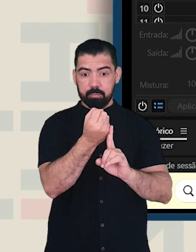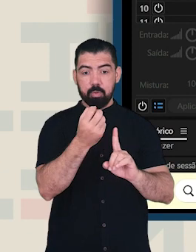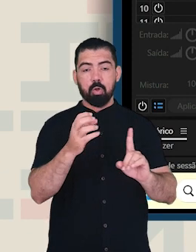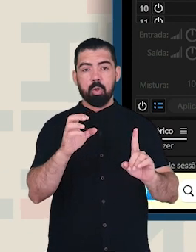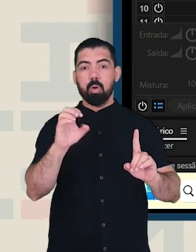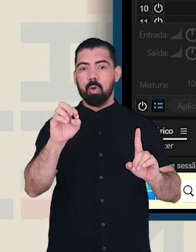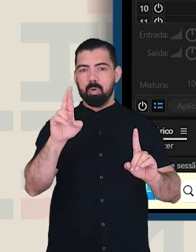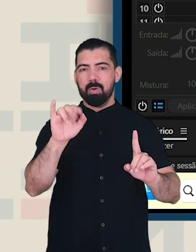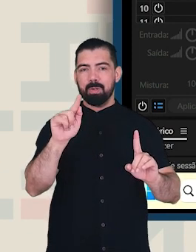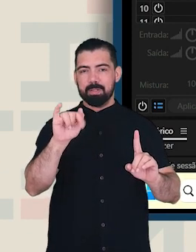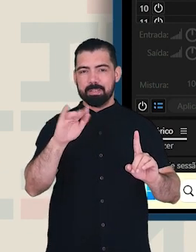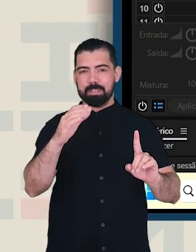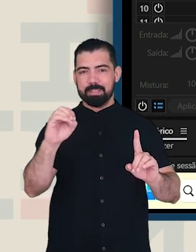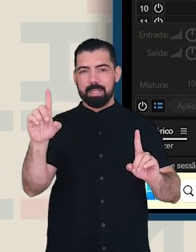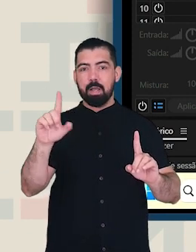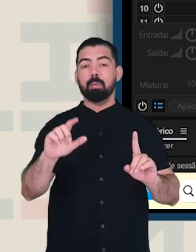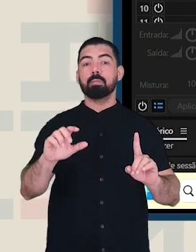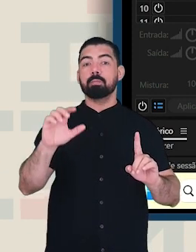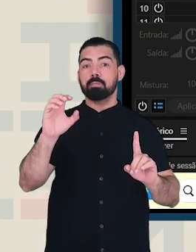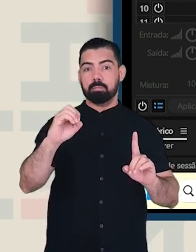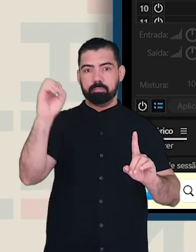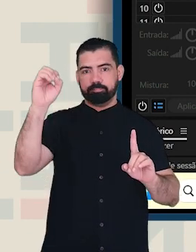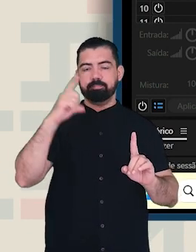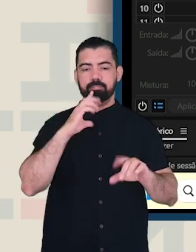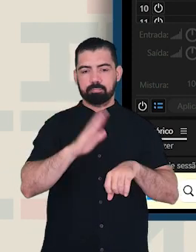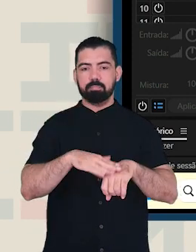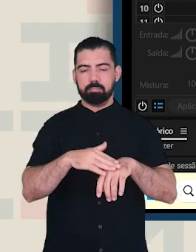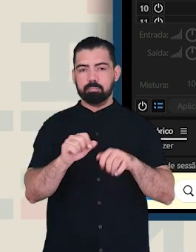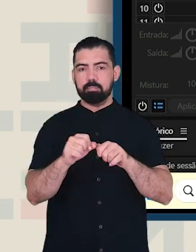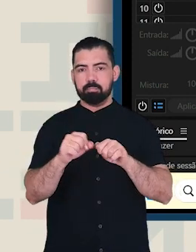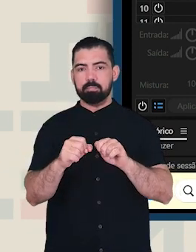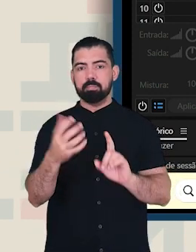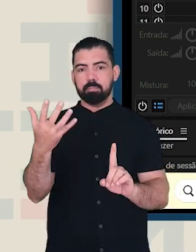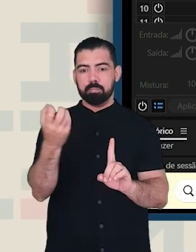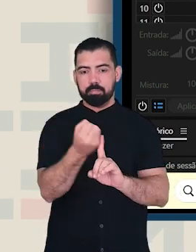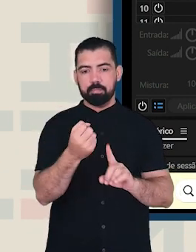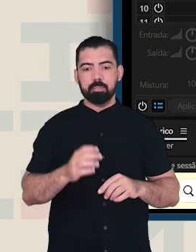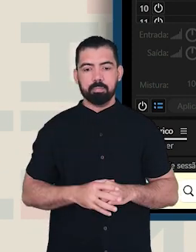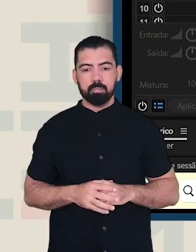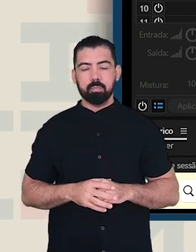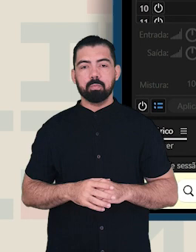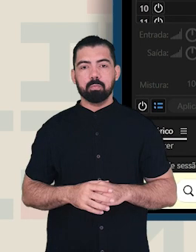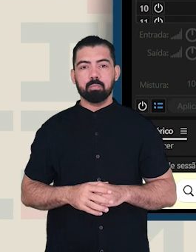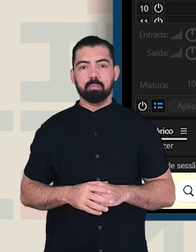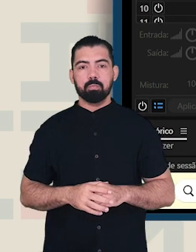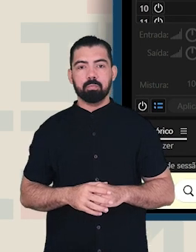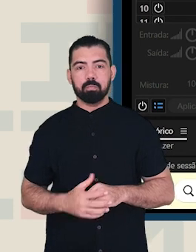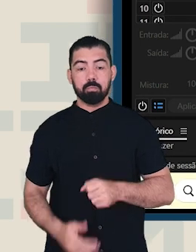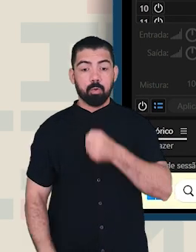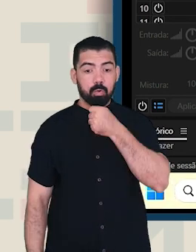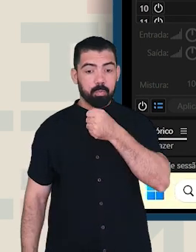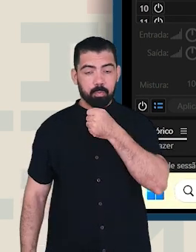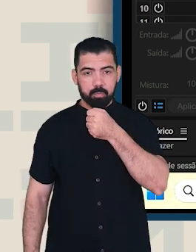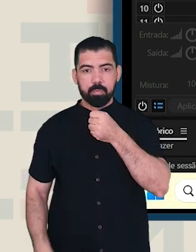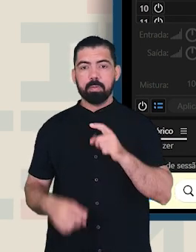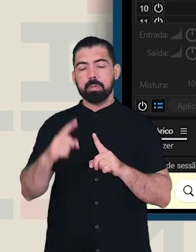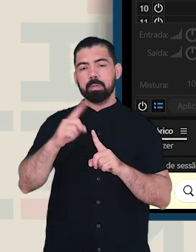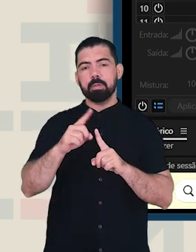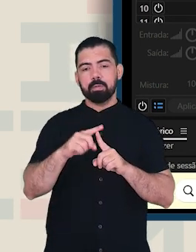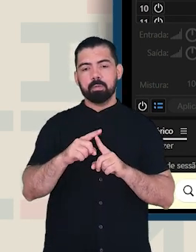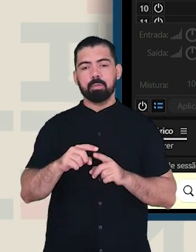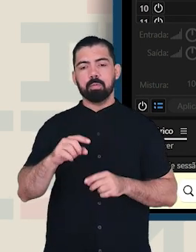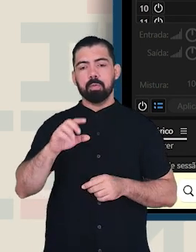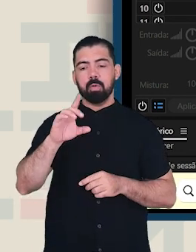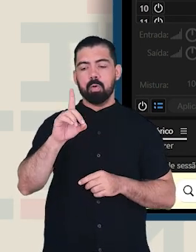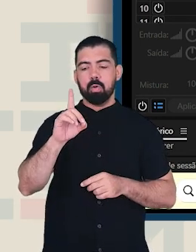original, esa grabación que yo hice con cuál micrófono, con un de condensador, con un